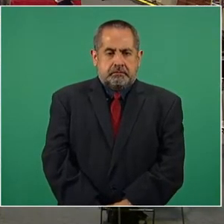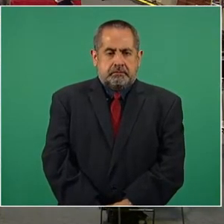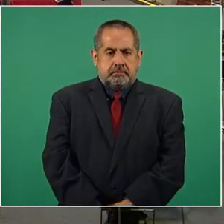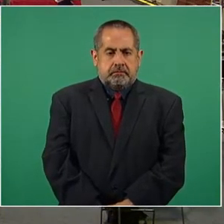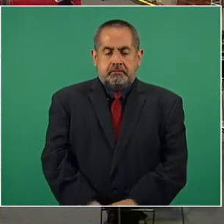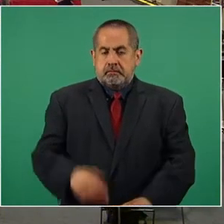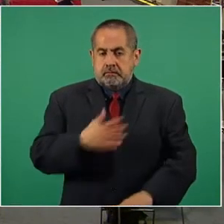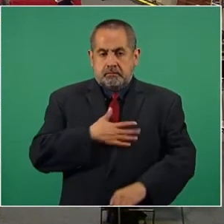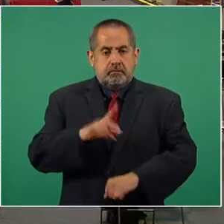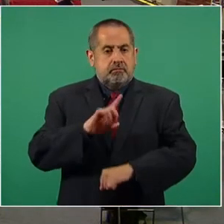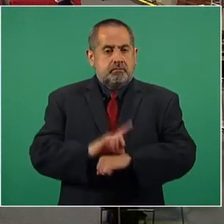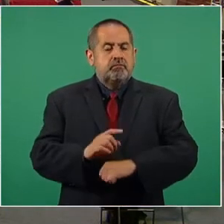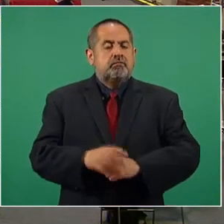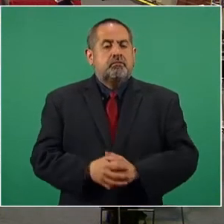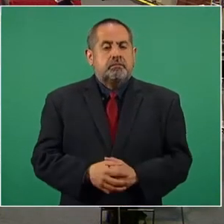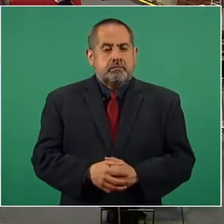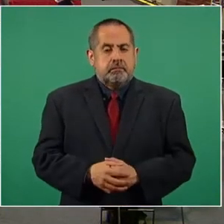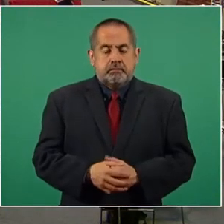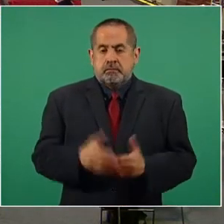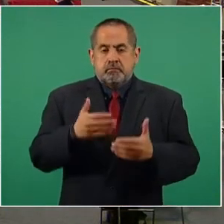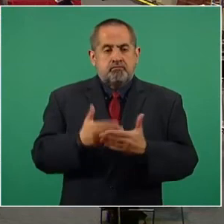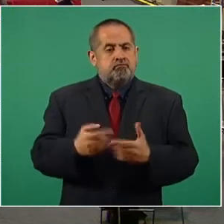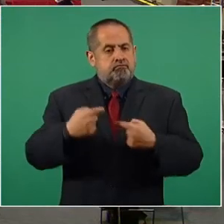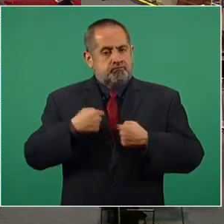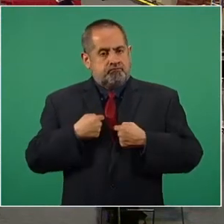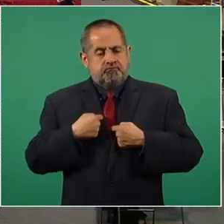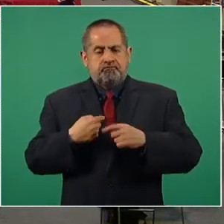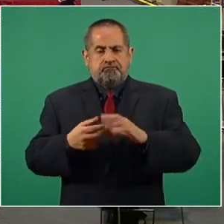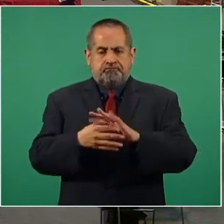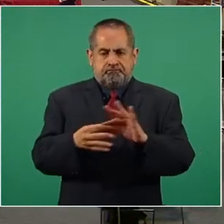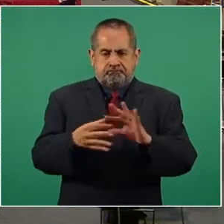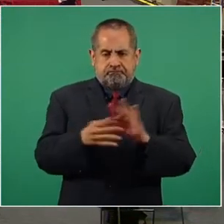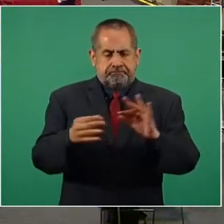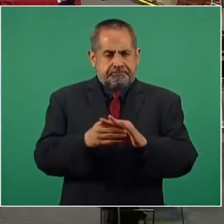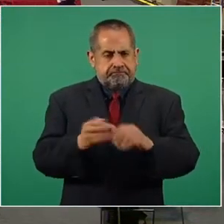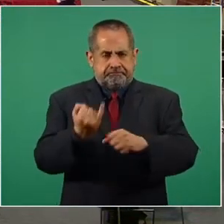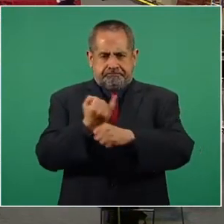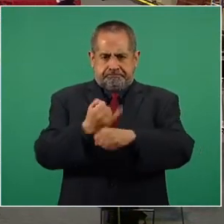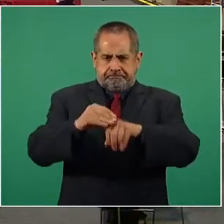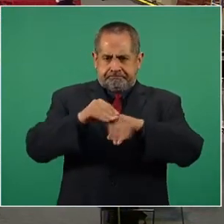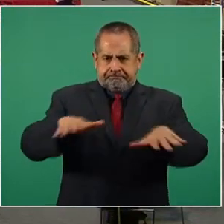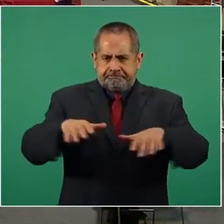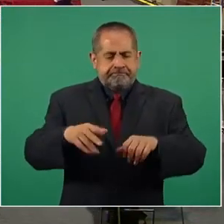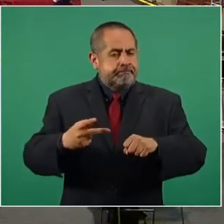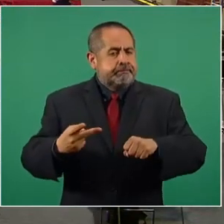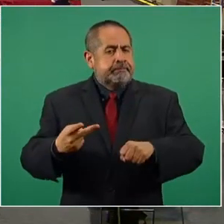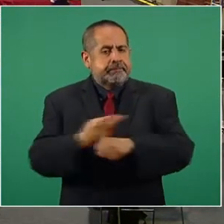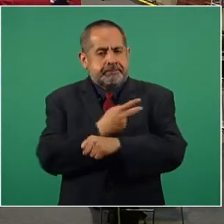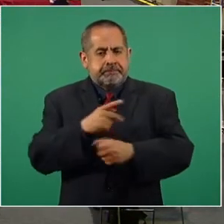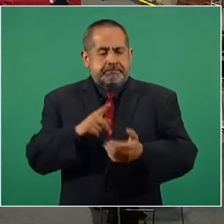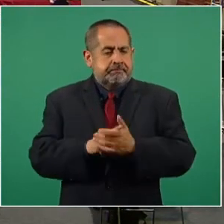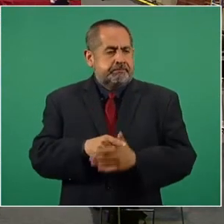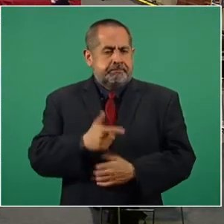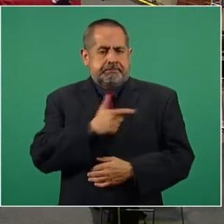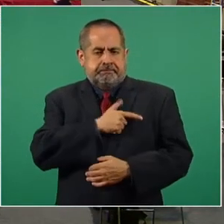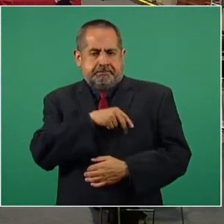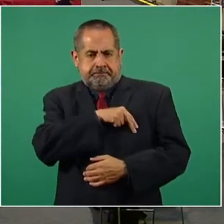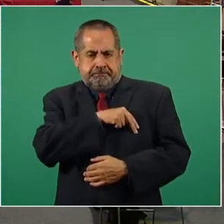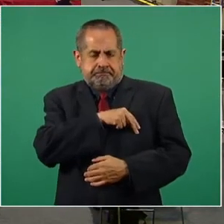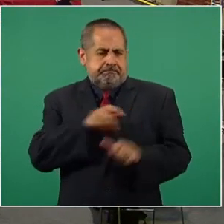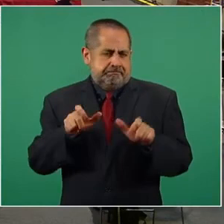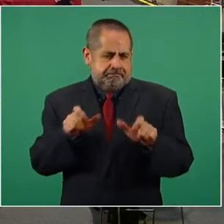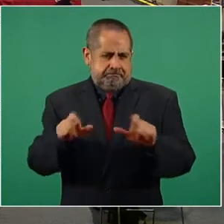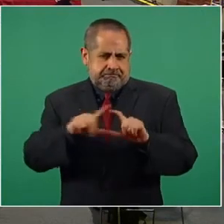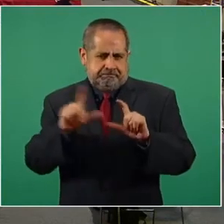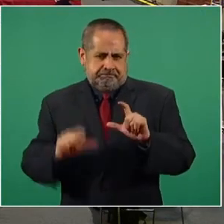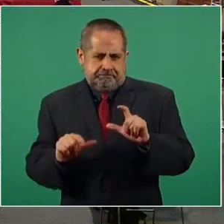Muy buenos días. En esta ocasión me voy a permitir informar sobre el avance que lleva la Guardia Nacional hasta